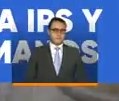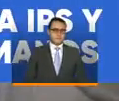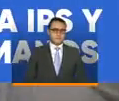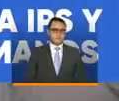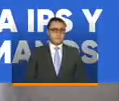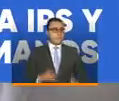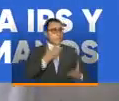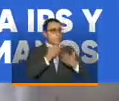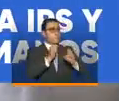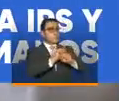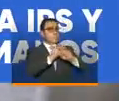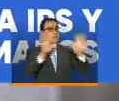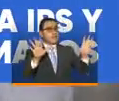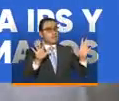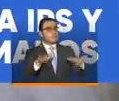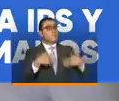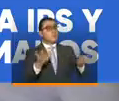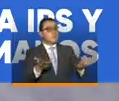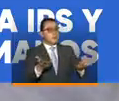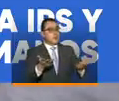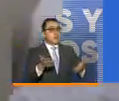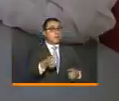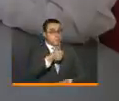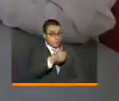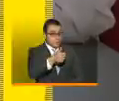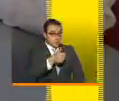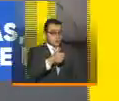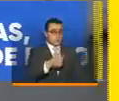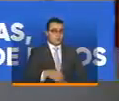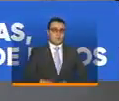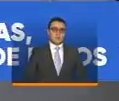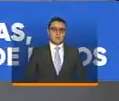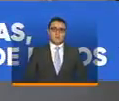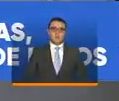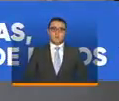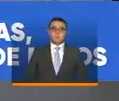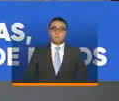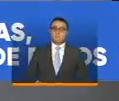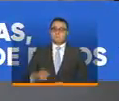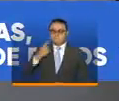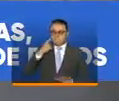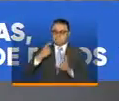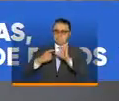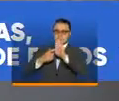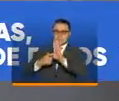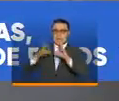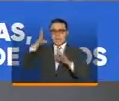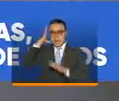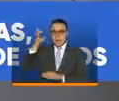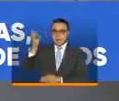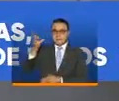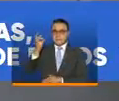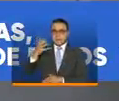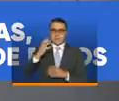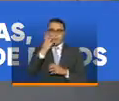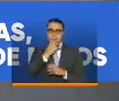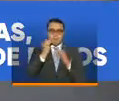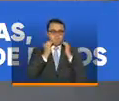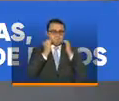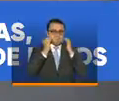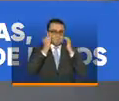Buenos días. ¿Cómo le va? Pronto va a tener algunas reacciones como los dolor de cabeza, fiebre, malestar